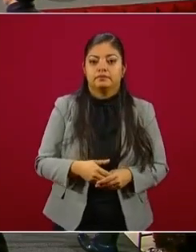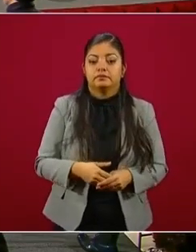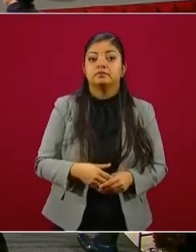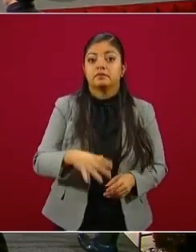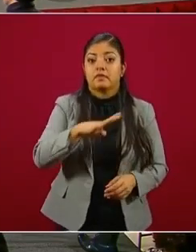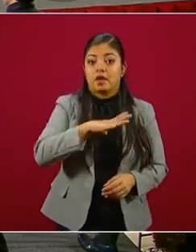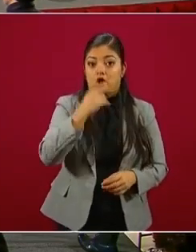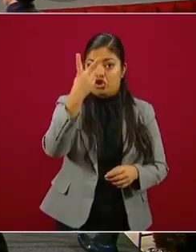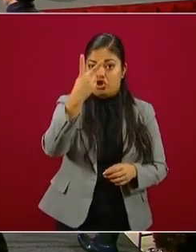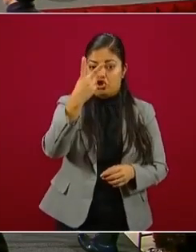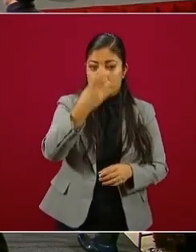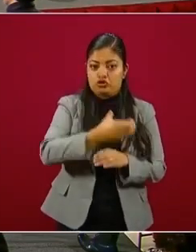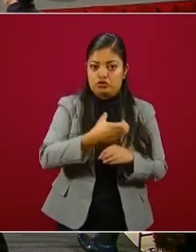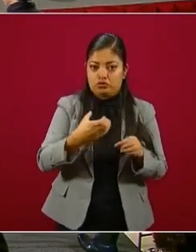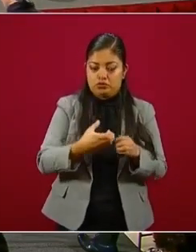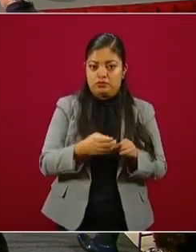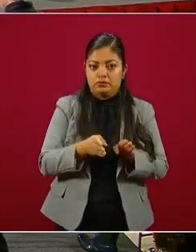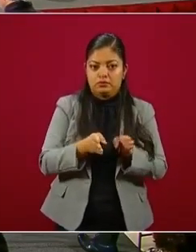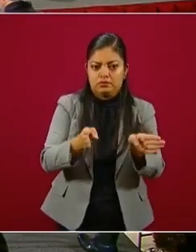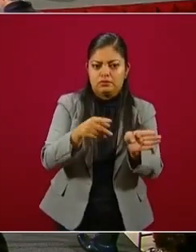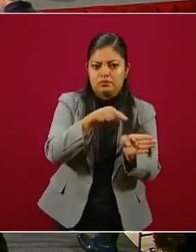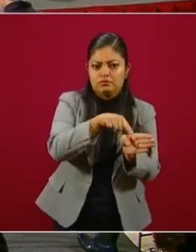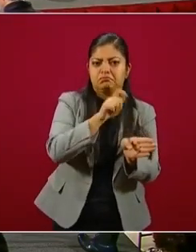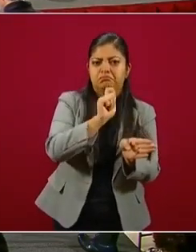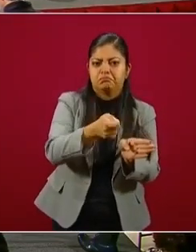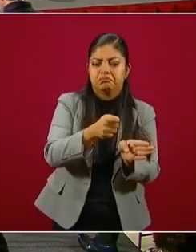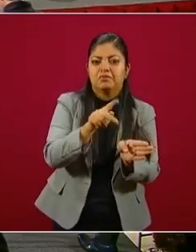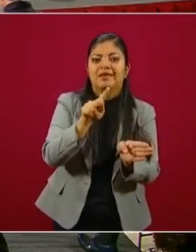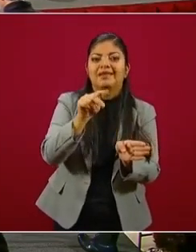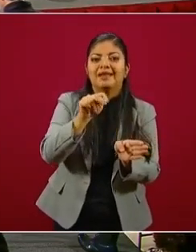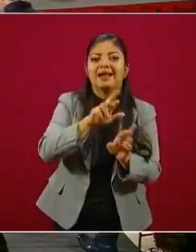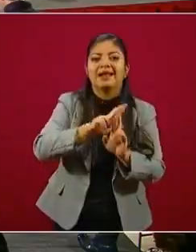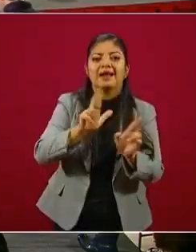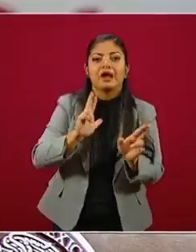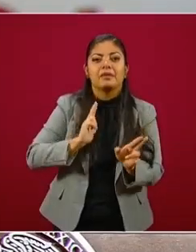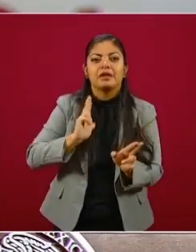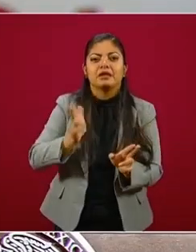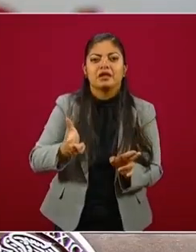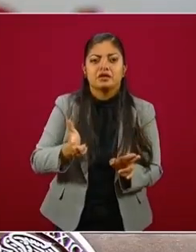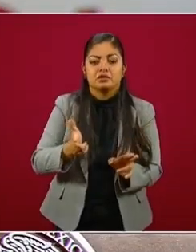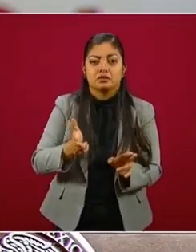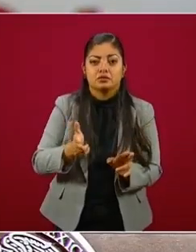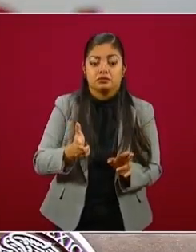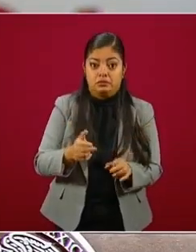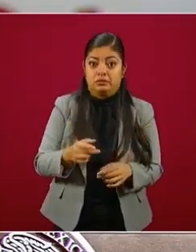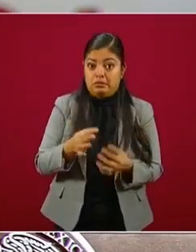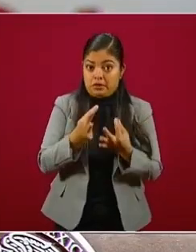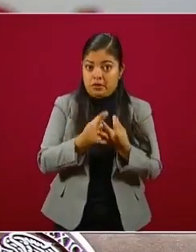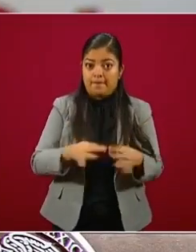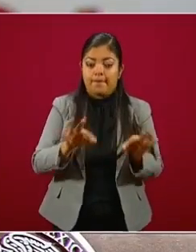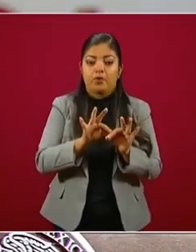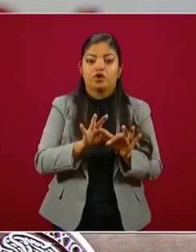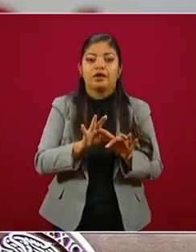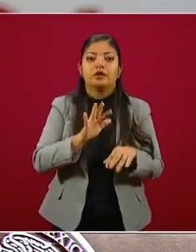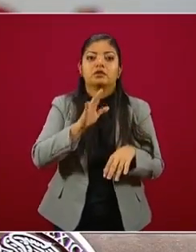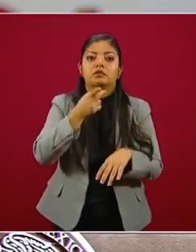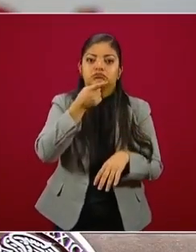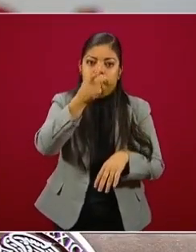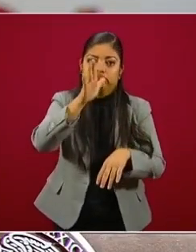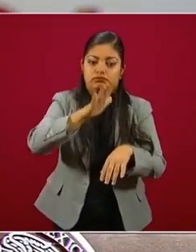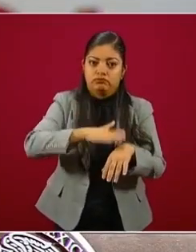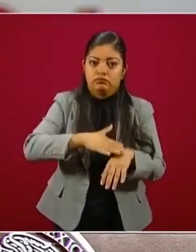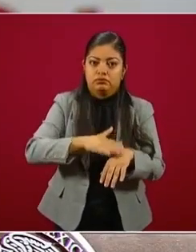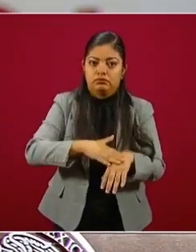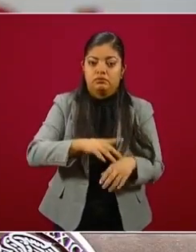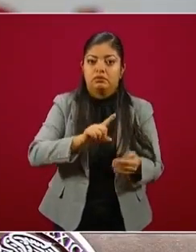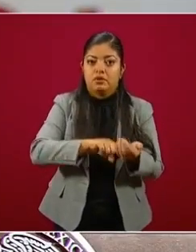2 acciones. La primera, telerehabilitación. Es importante decir que tuvimos que cerrar los centros Teletón, salvo el